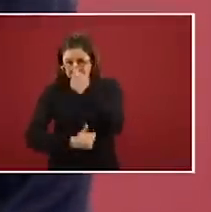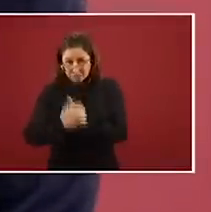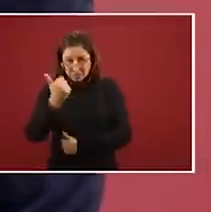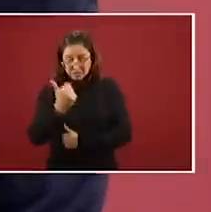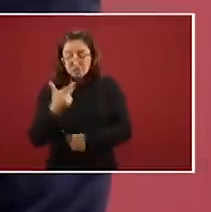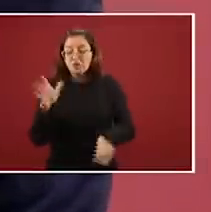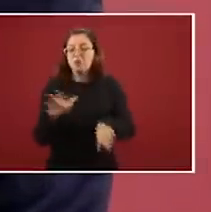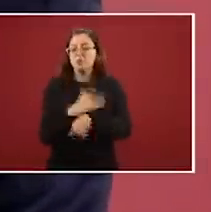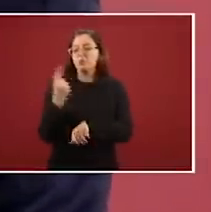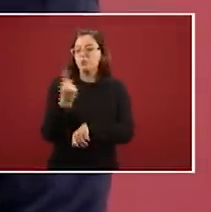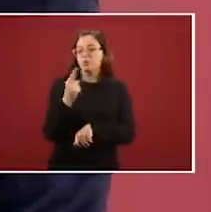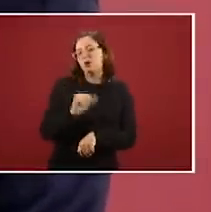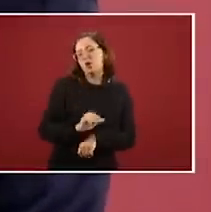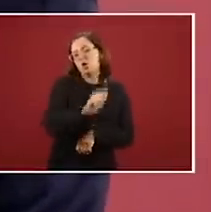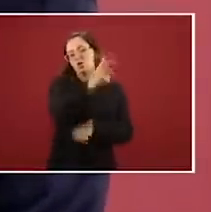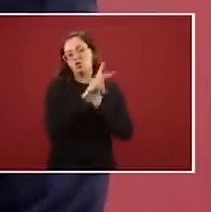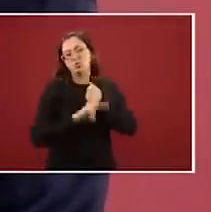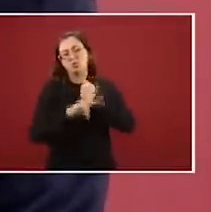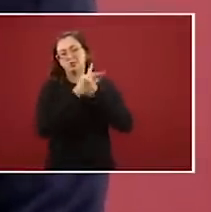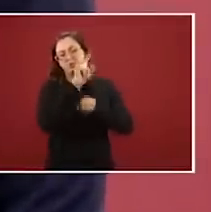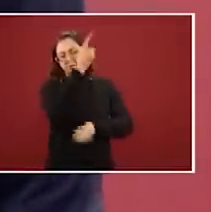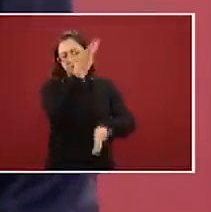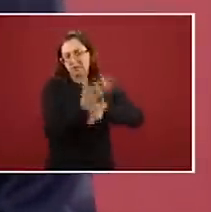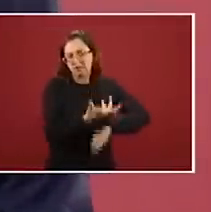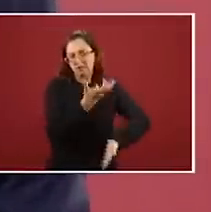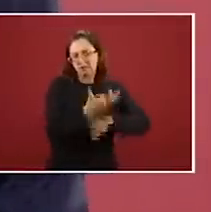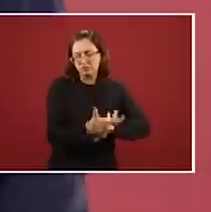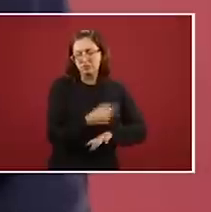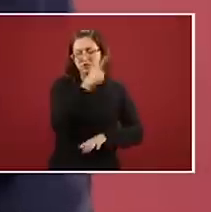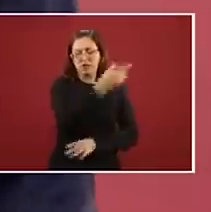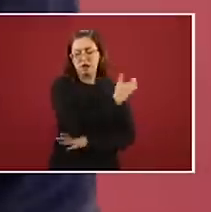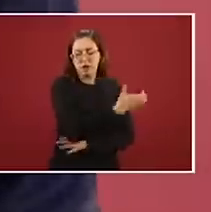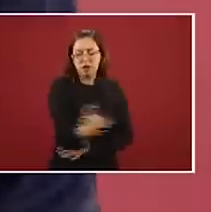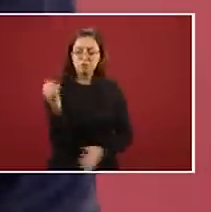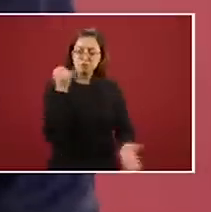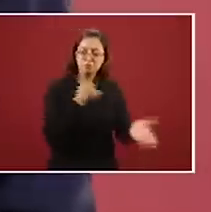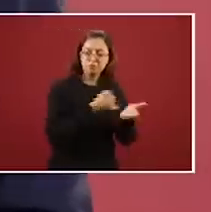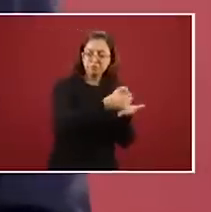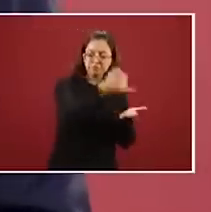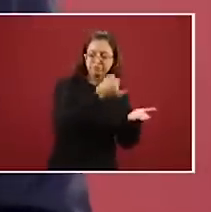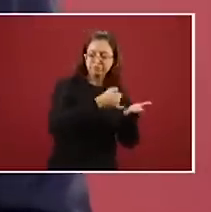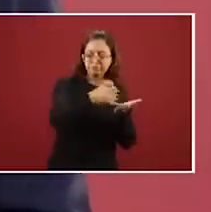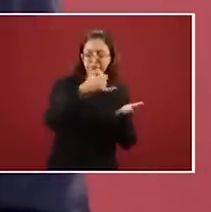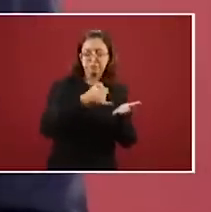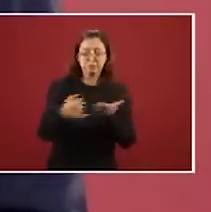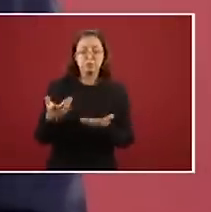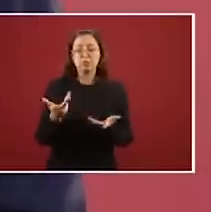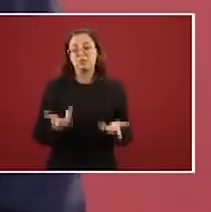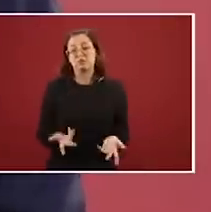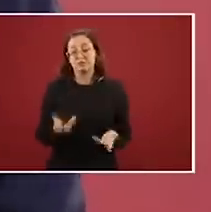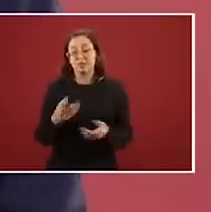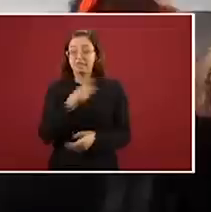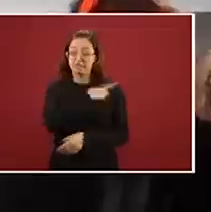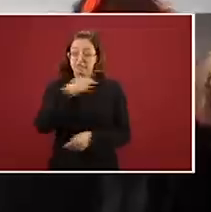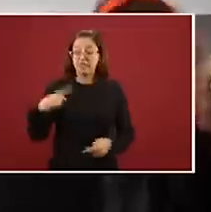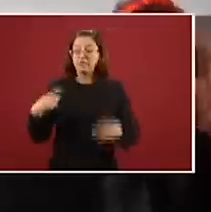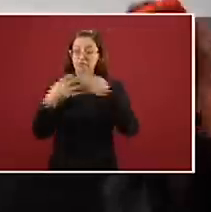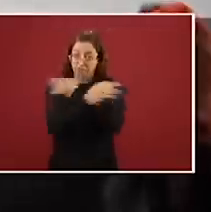porque el productor del extranjero, el productor en Estados Unidos, y eso debe saberse, porque los conservadores